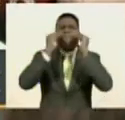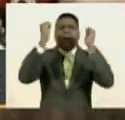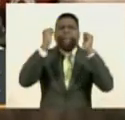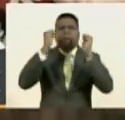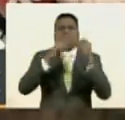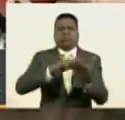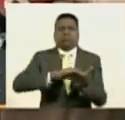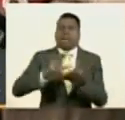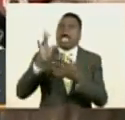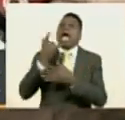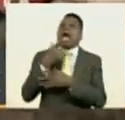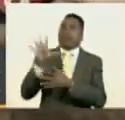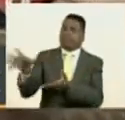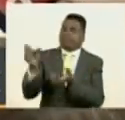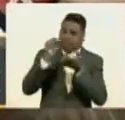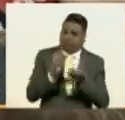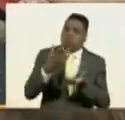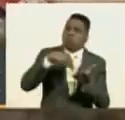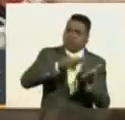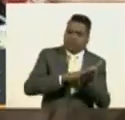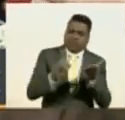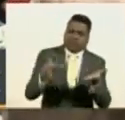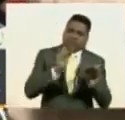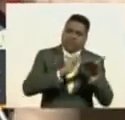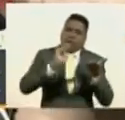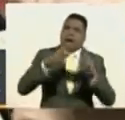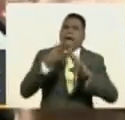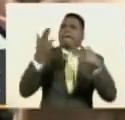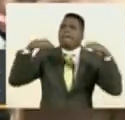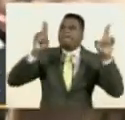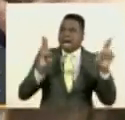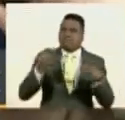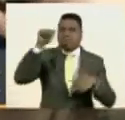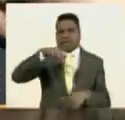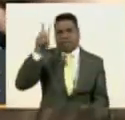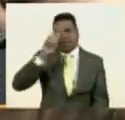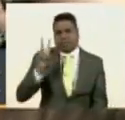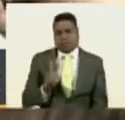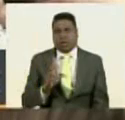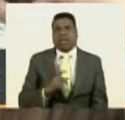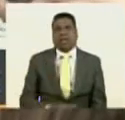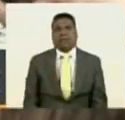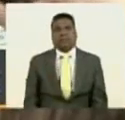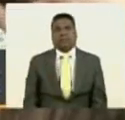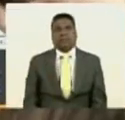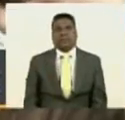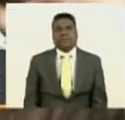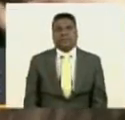esos documentos, podemos rápidamente retomar la paz en nuestro país. ¿Cómo?